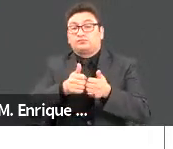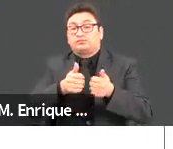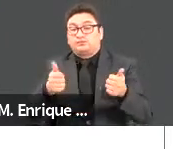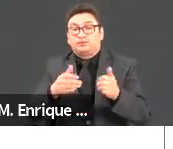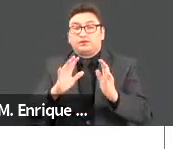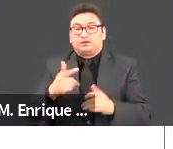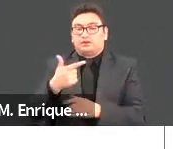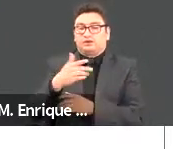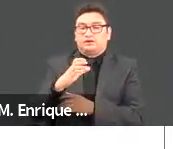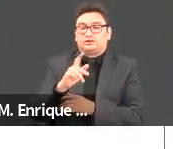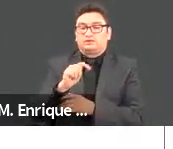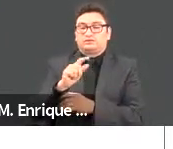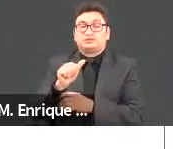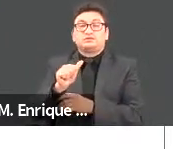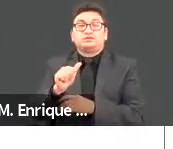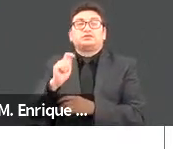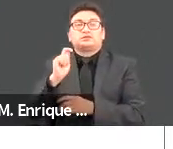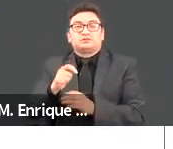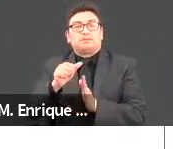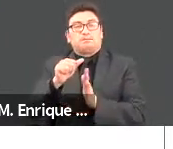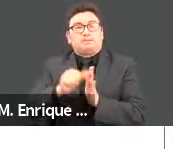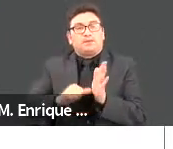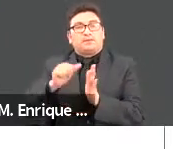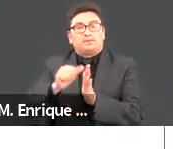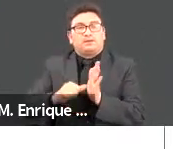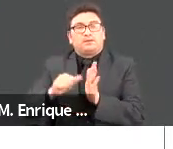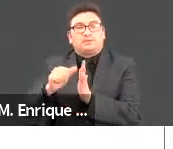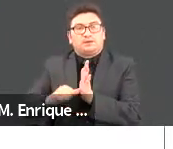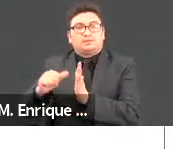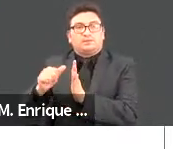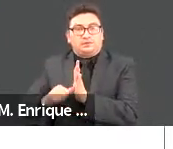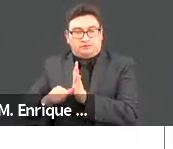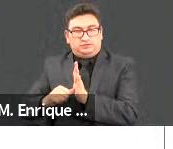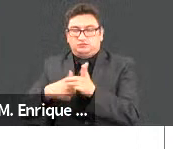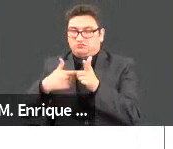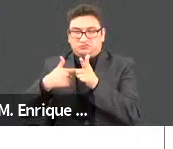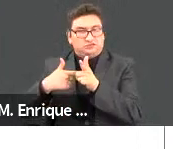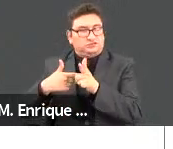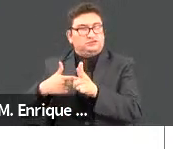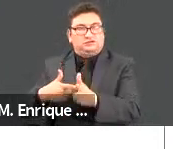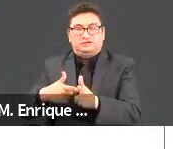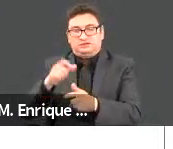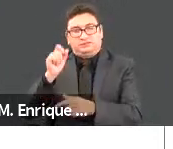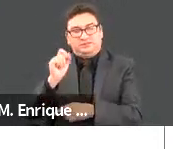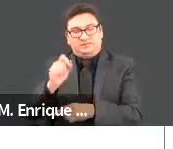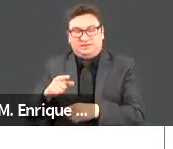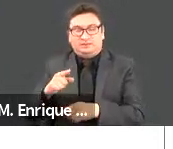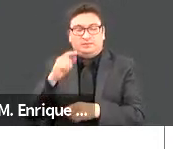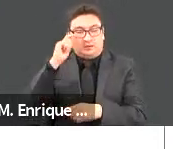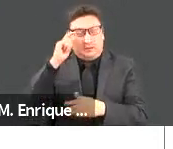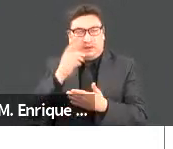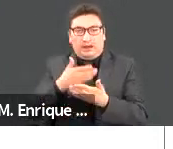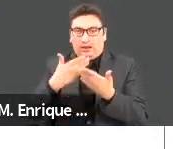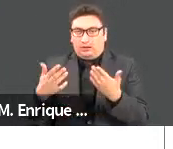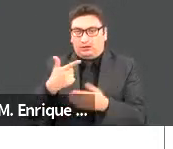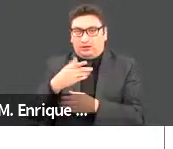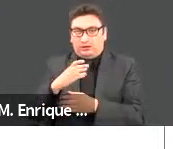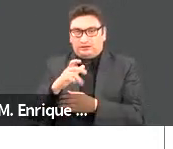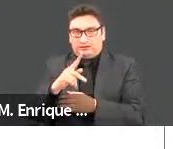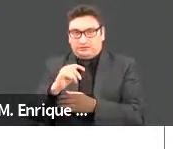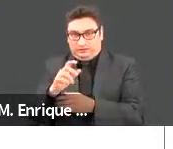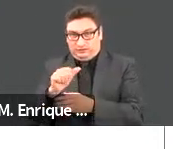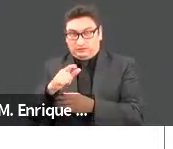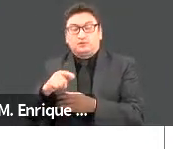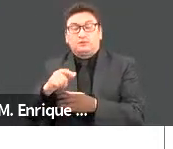se vuelve una publicación mensual, ¿sí? Conserva esto que era el semanario antes y ahora la Gaceta va a ser una